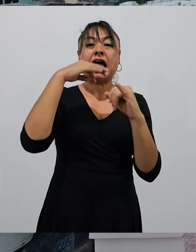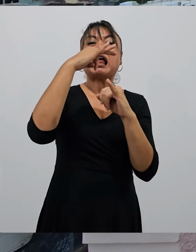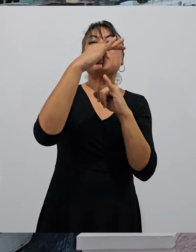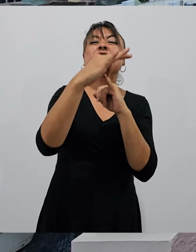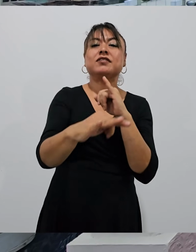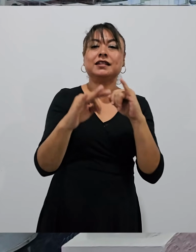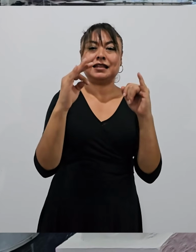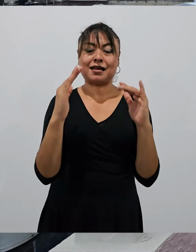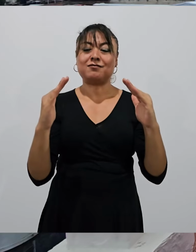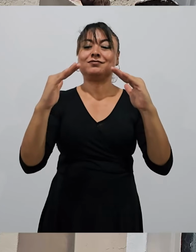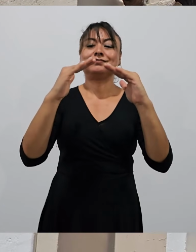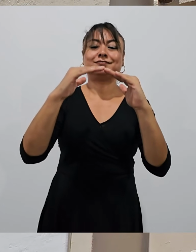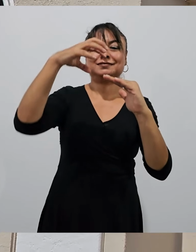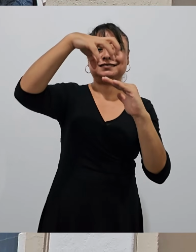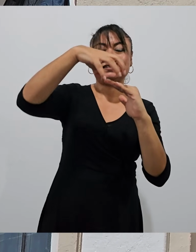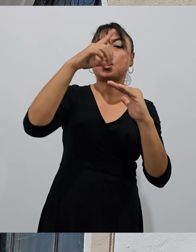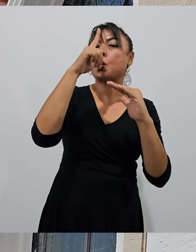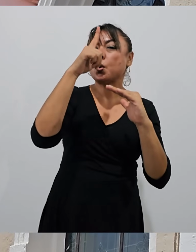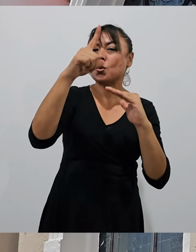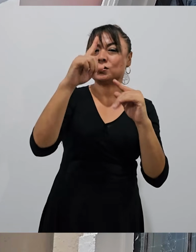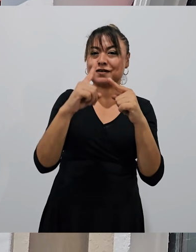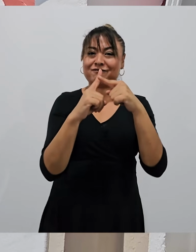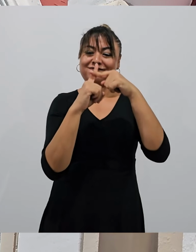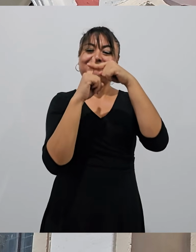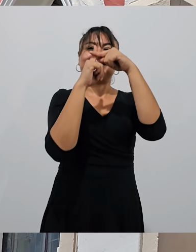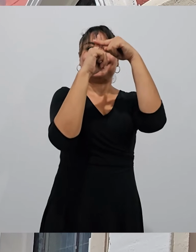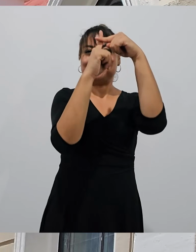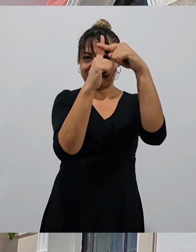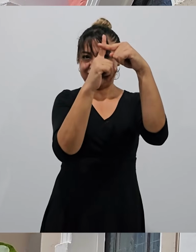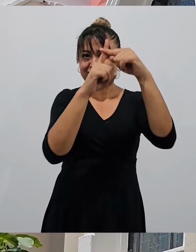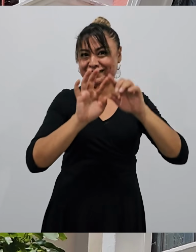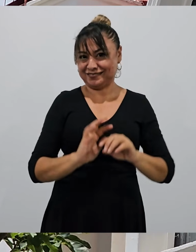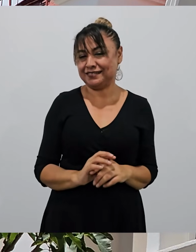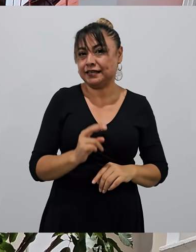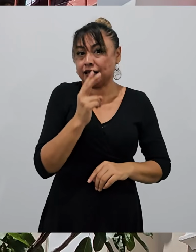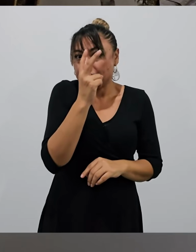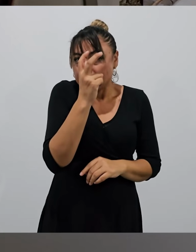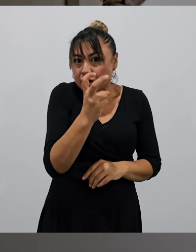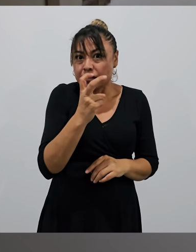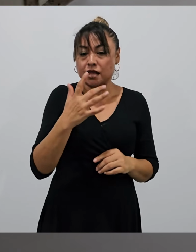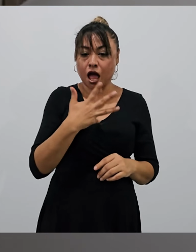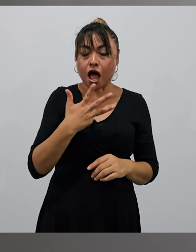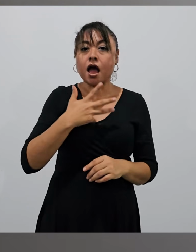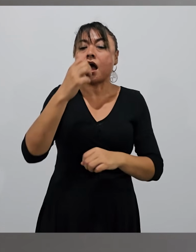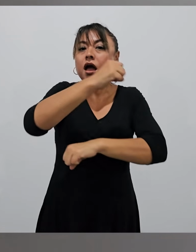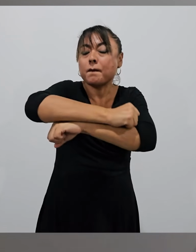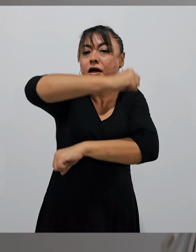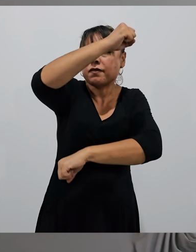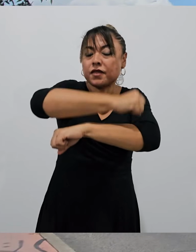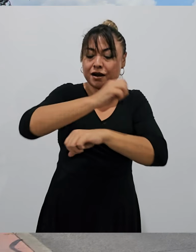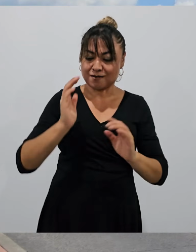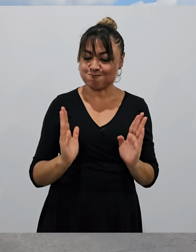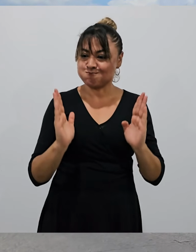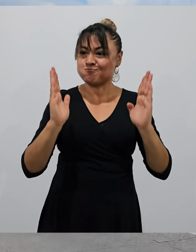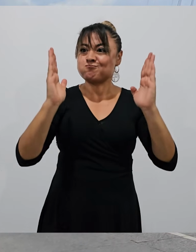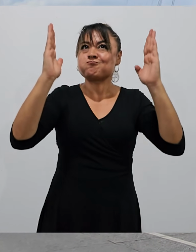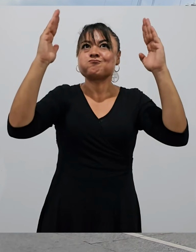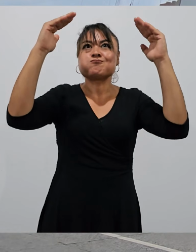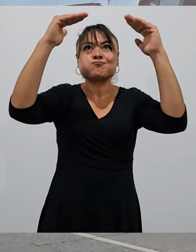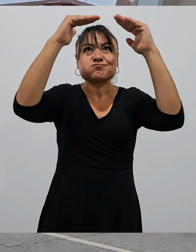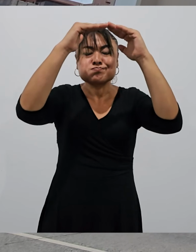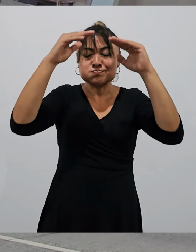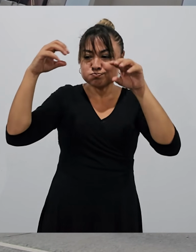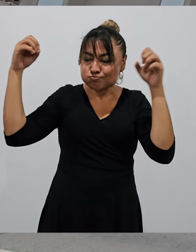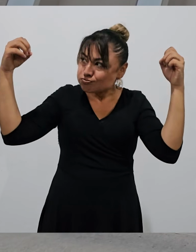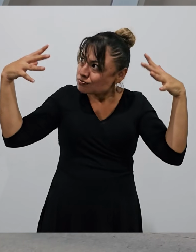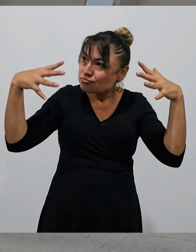cual remata con una cruz. De las bóvedas surgen una serie de ventanales con forma de arco ojival que brindan iluminación al interior. Destacan en los laterales